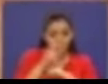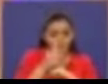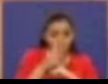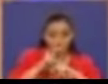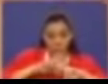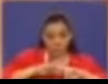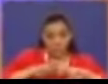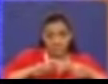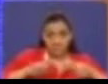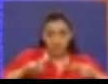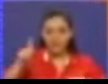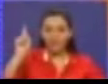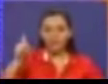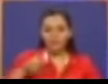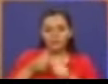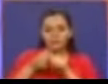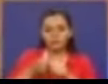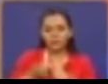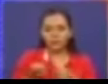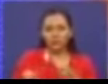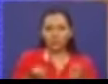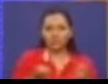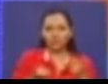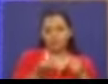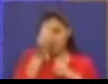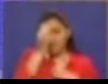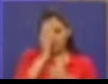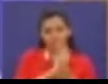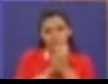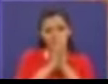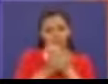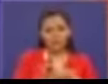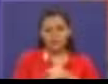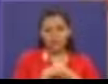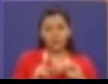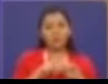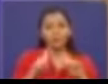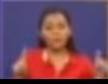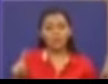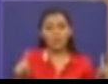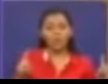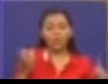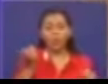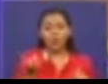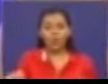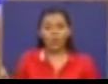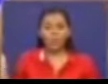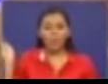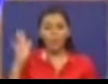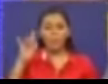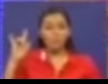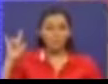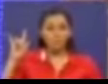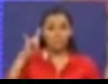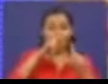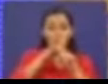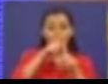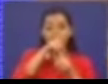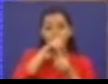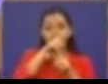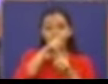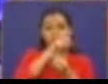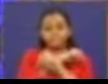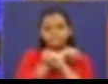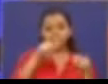Antes nadie controlaba eso, no rendían cuentas a nadie. Después del bombardeo de Angostura, creamos una comisión especial